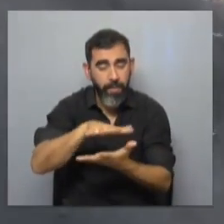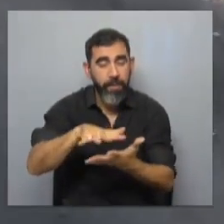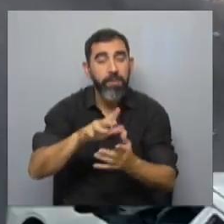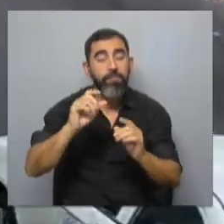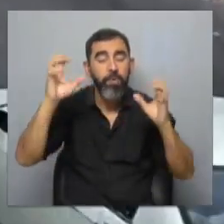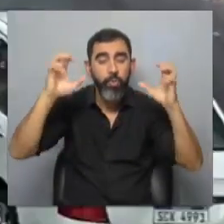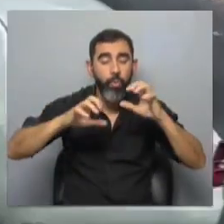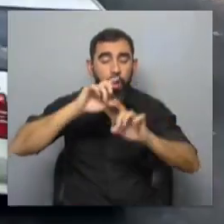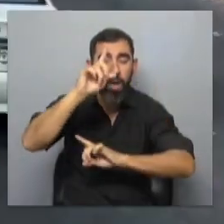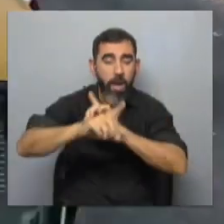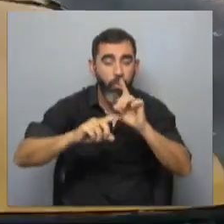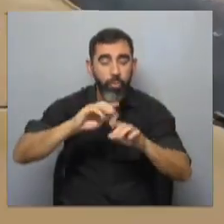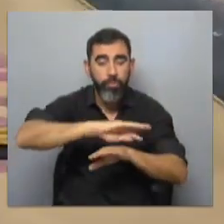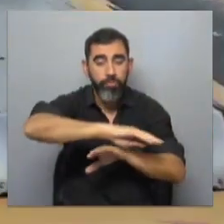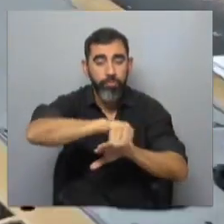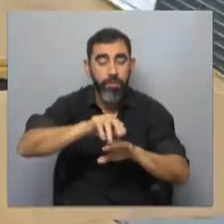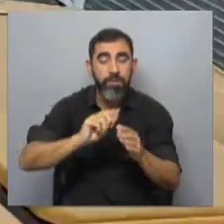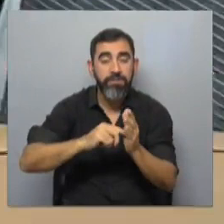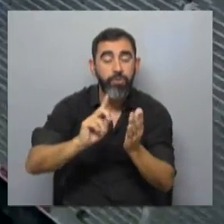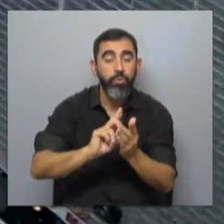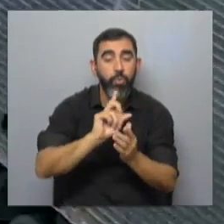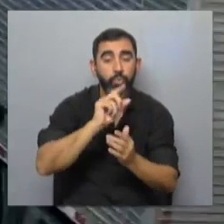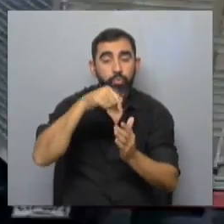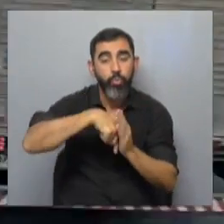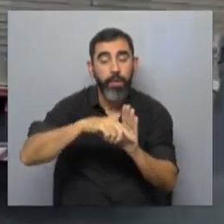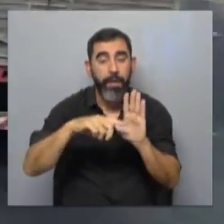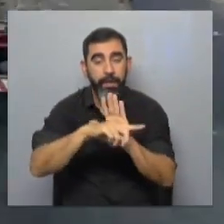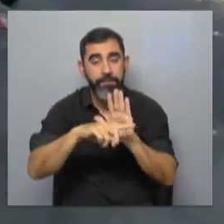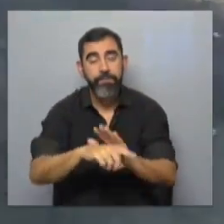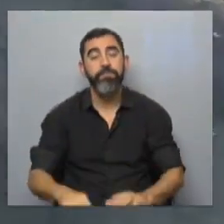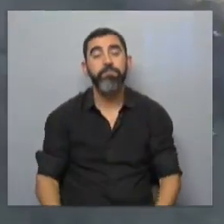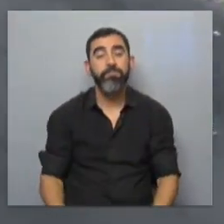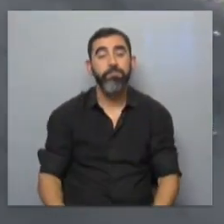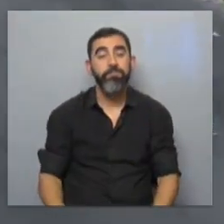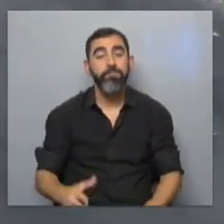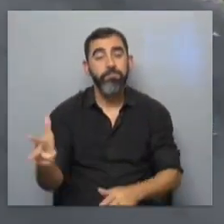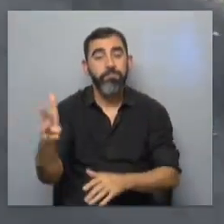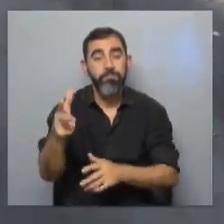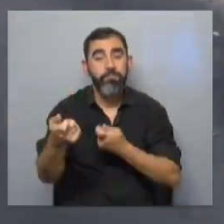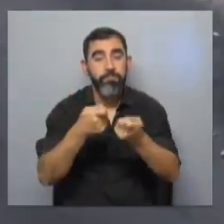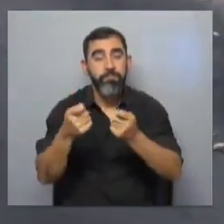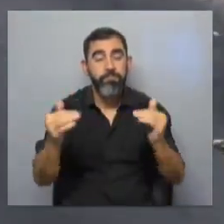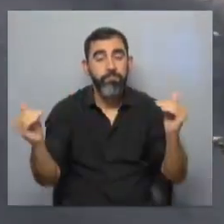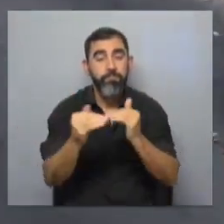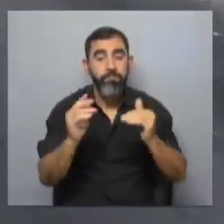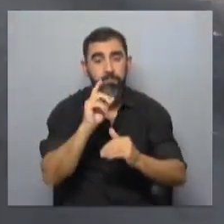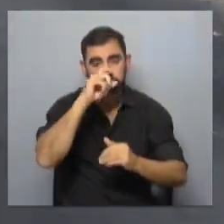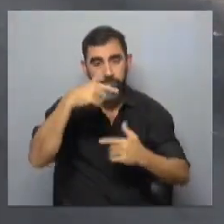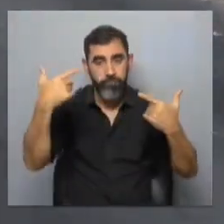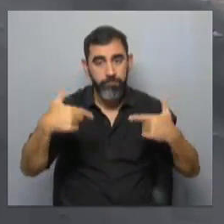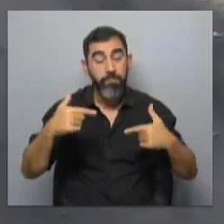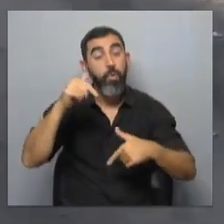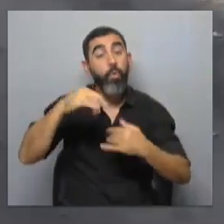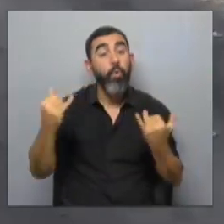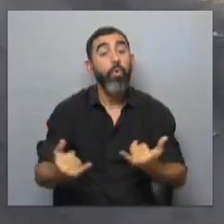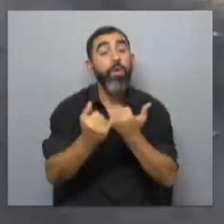de precipitaciones en zonas costeras del centro, sur y este. Estamos viendo como siempre las cámaras del Centro de Gestión de Movilidad. Acuérdense que hoy es el